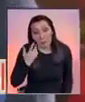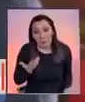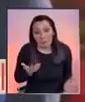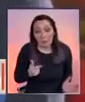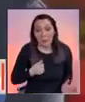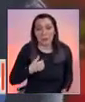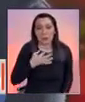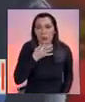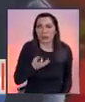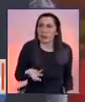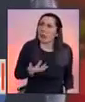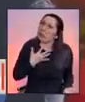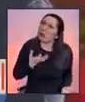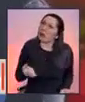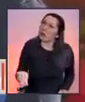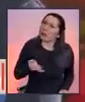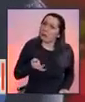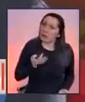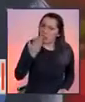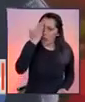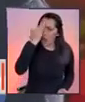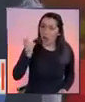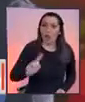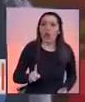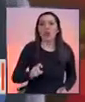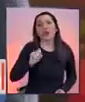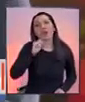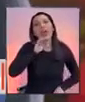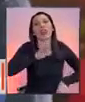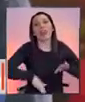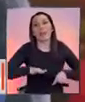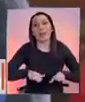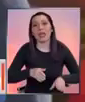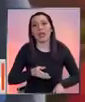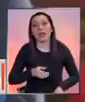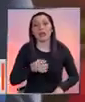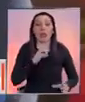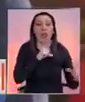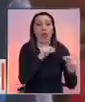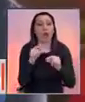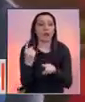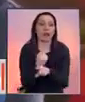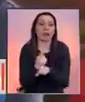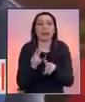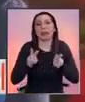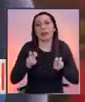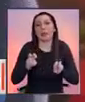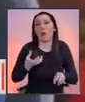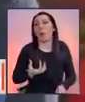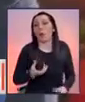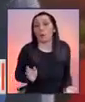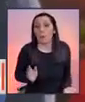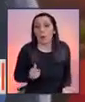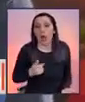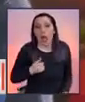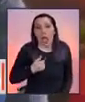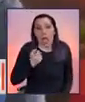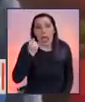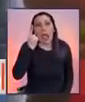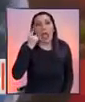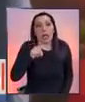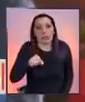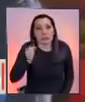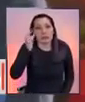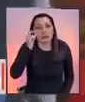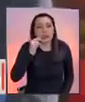Y decía, pero ¿por qué? ¿Es algo malo? Bueno, no, sabes que depende de cómo te tire, cómo están conversando, del momento. Entonces tú vas a cachar qué significa.